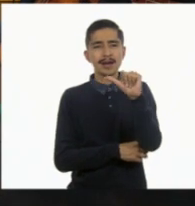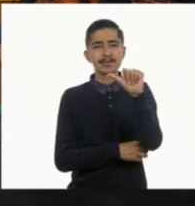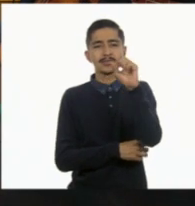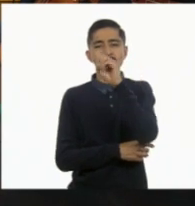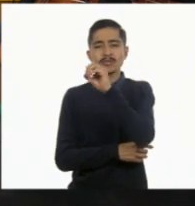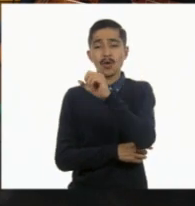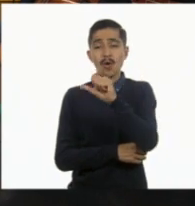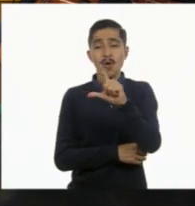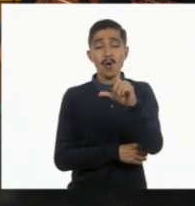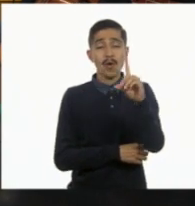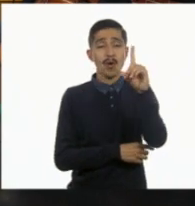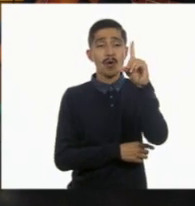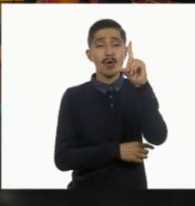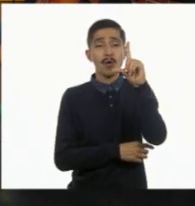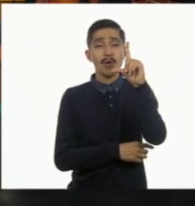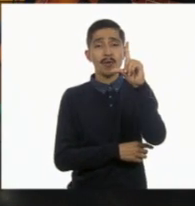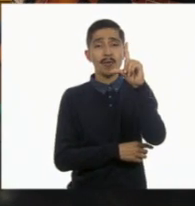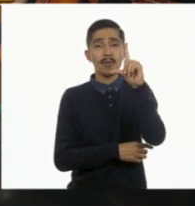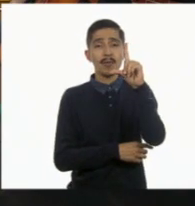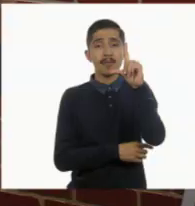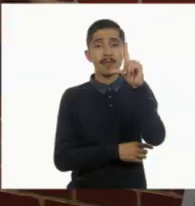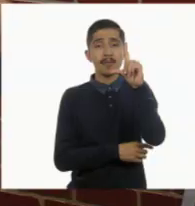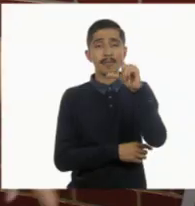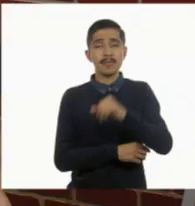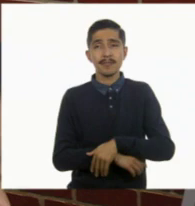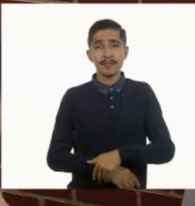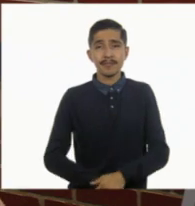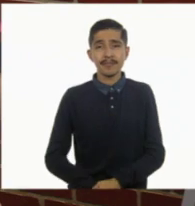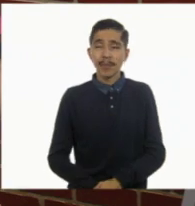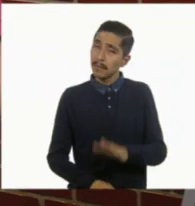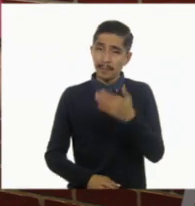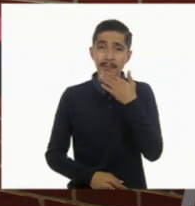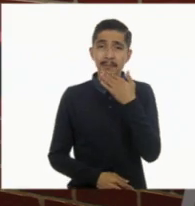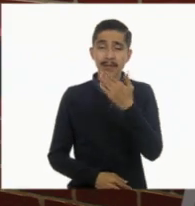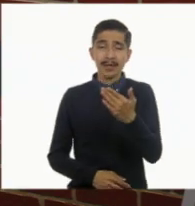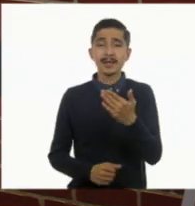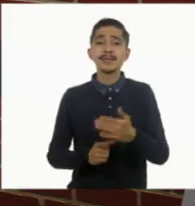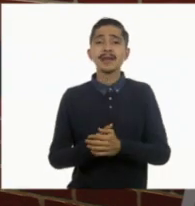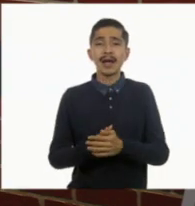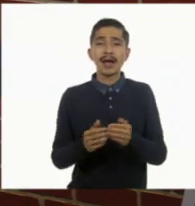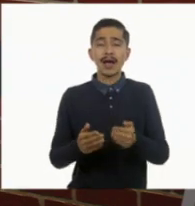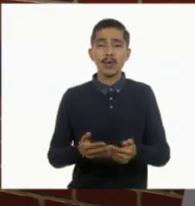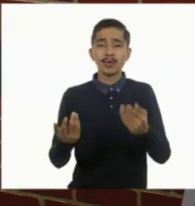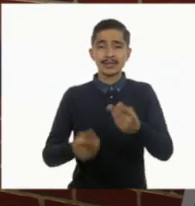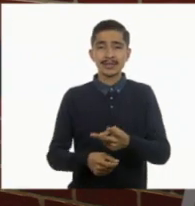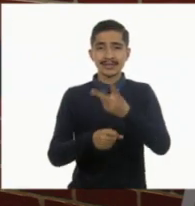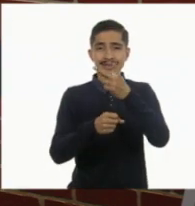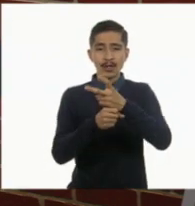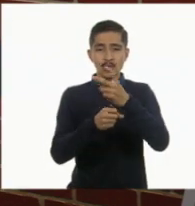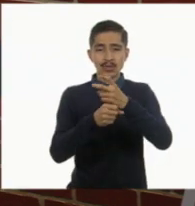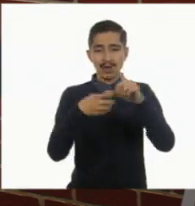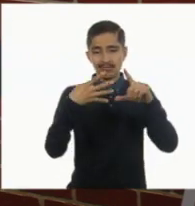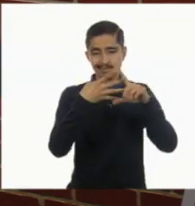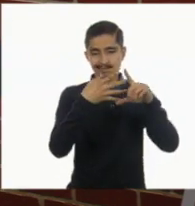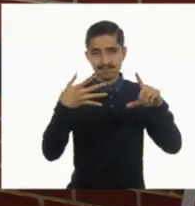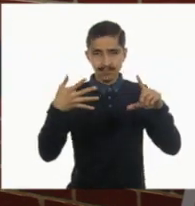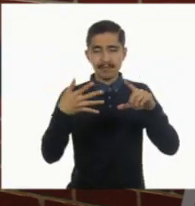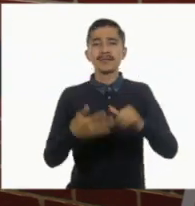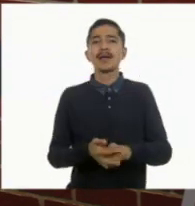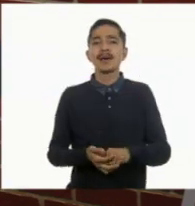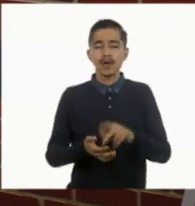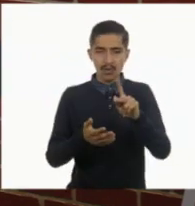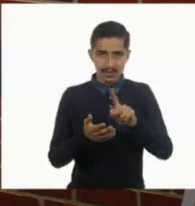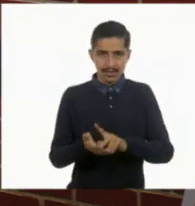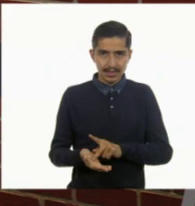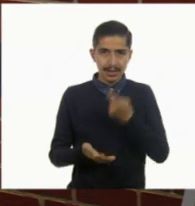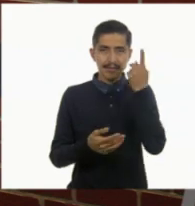fa, sol. Muy bien, vamos con la segunda frase. Leamos otra